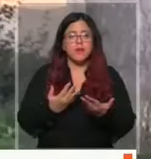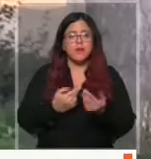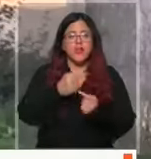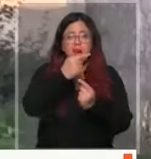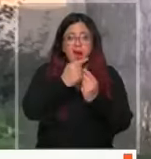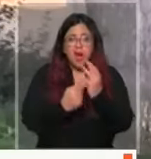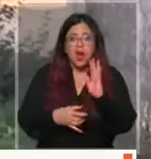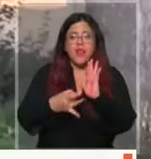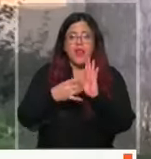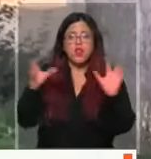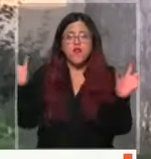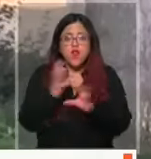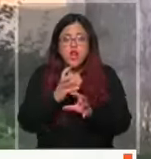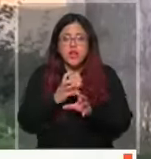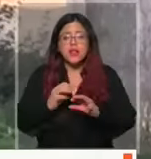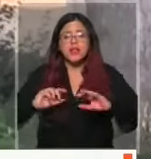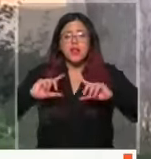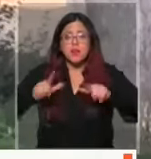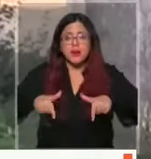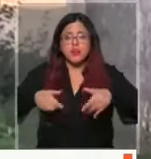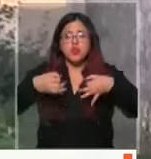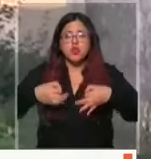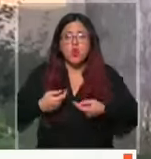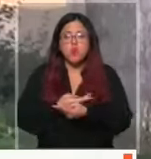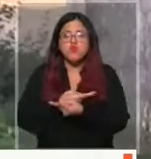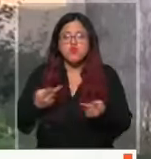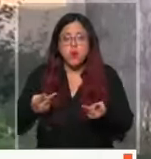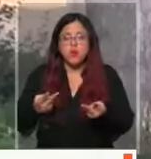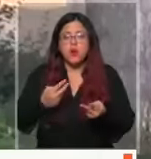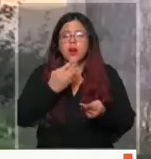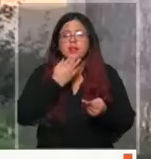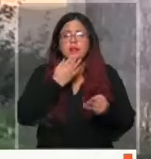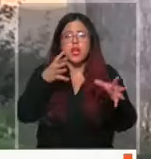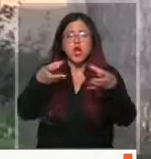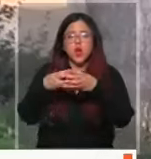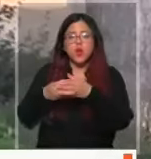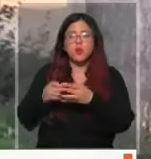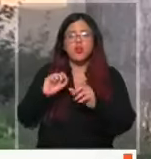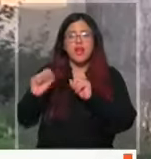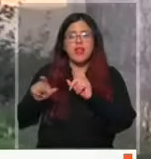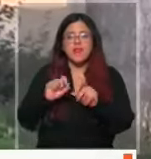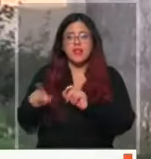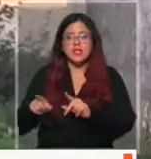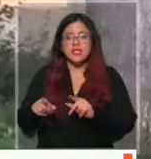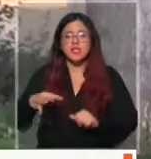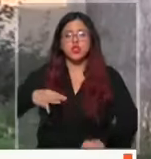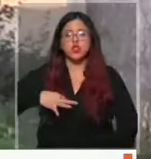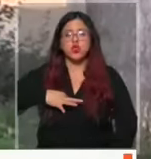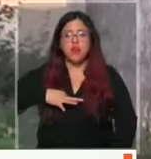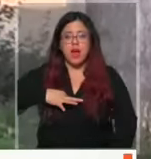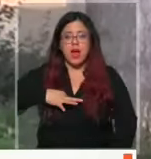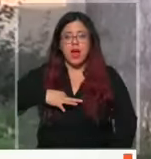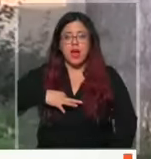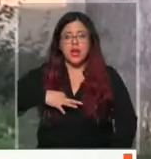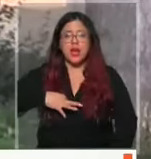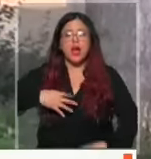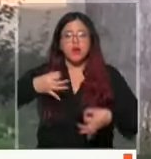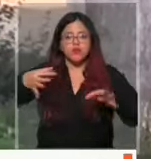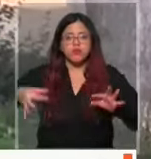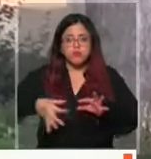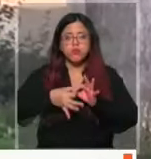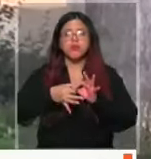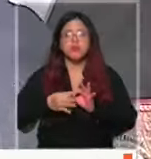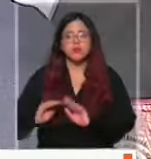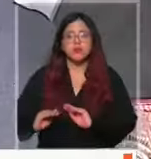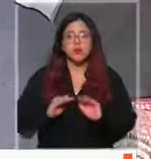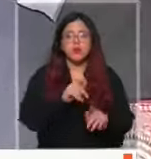delitos violentos, nuestra Dirección de Seguridad Pública, en conjunto con los equipos de la Defensoría Ciudadana, establecen las vinculaciones para apoyar a